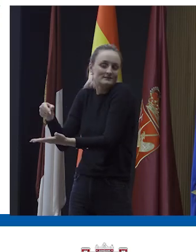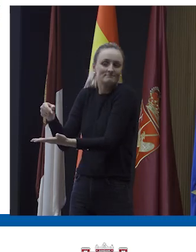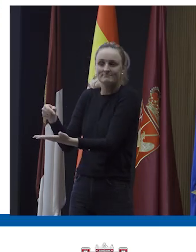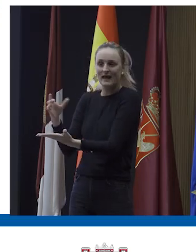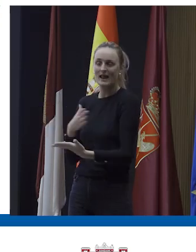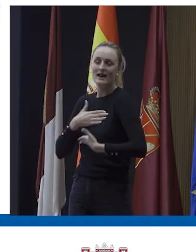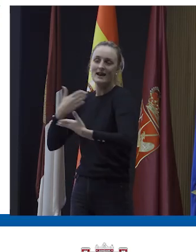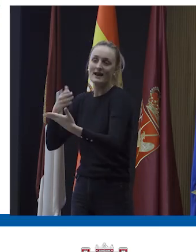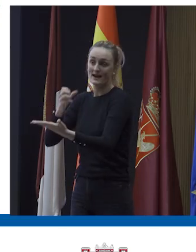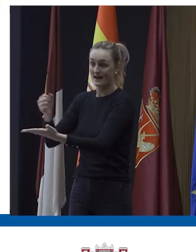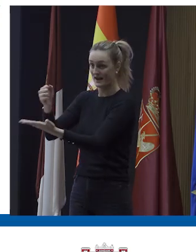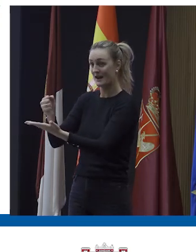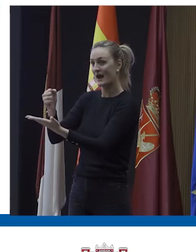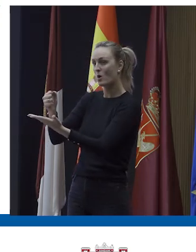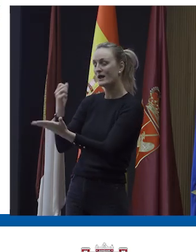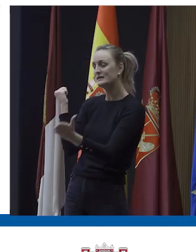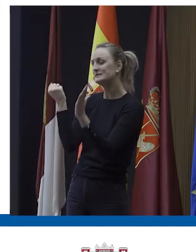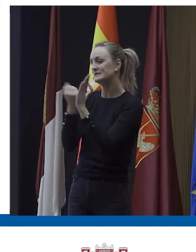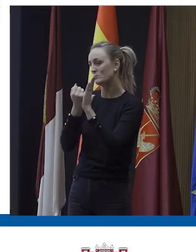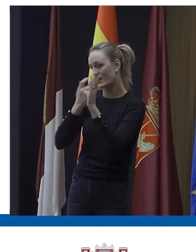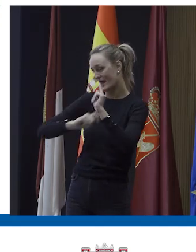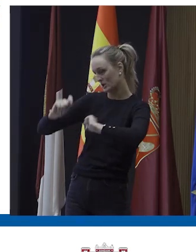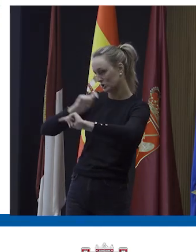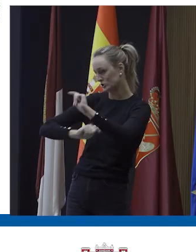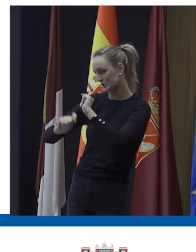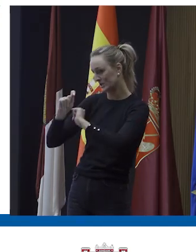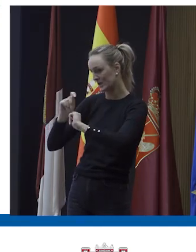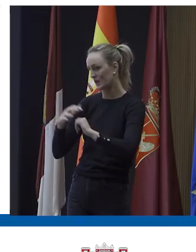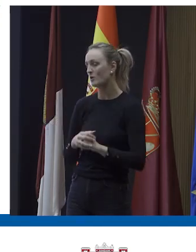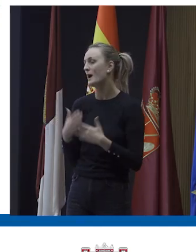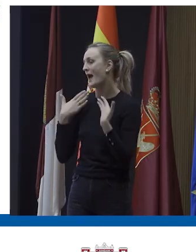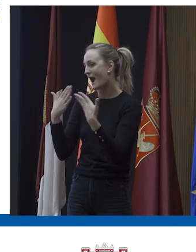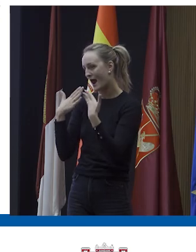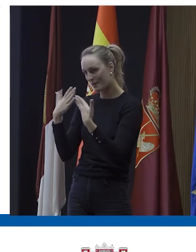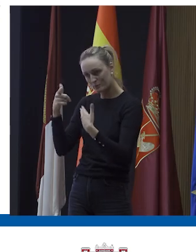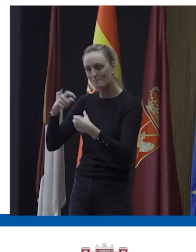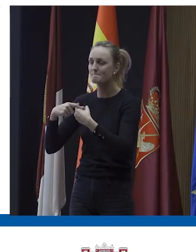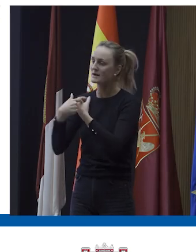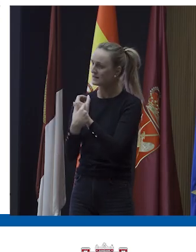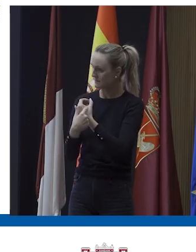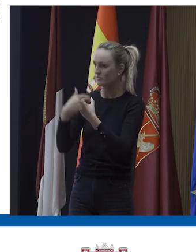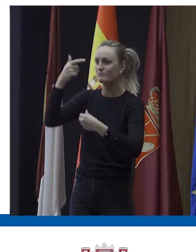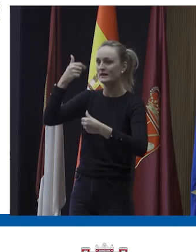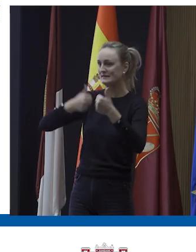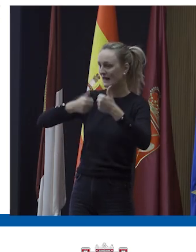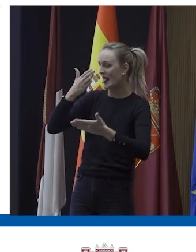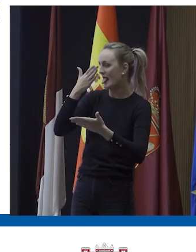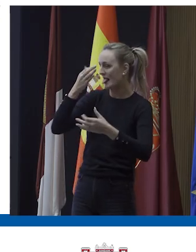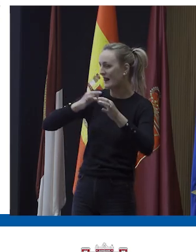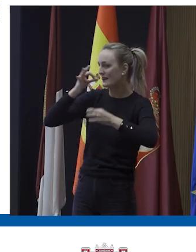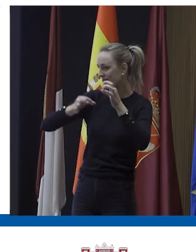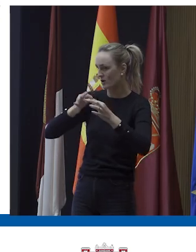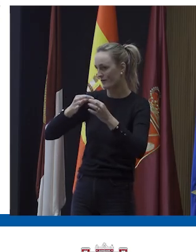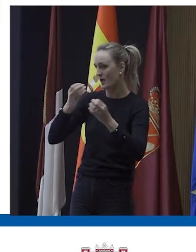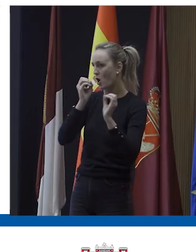esta encina, que es el símbolo de la asociación, bueno, para agradecer su participación en este ciclo de